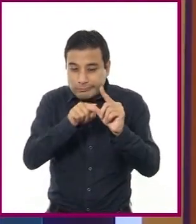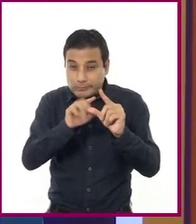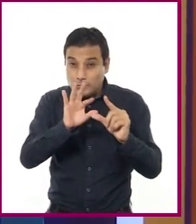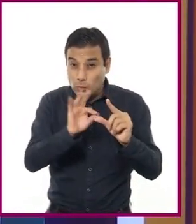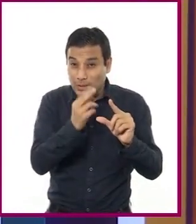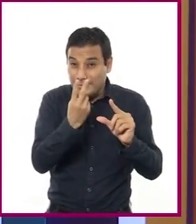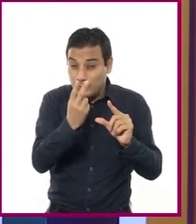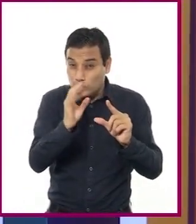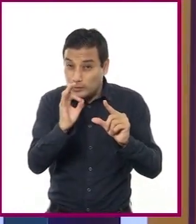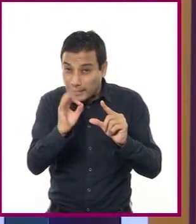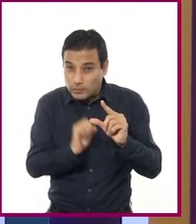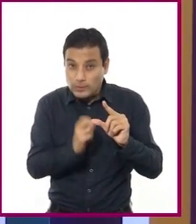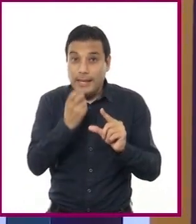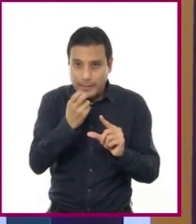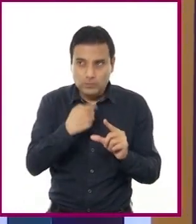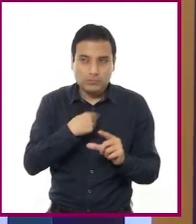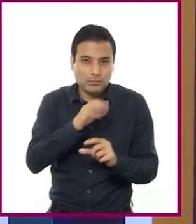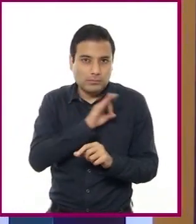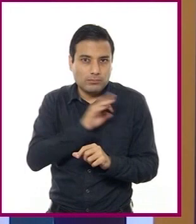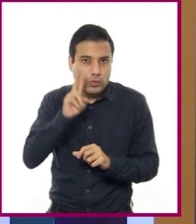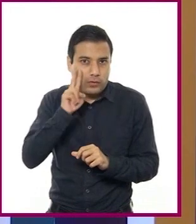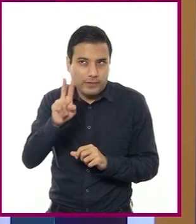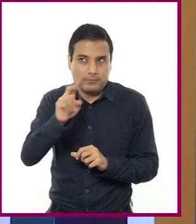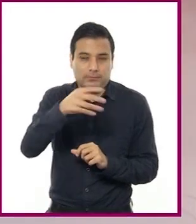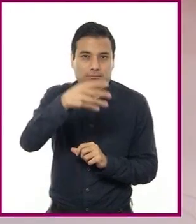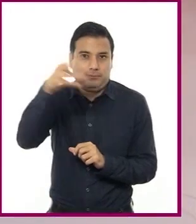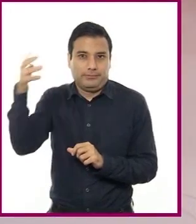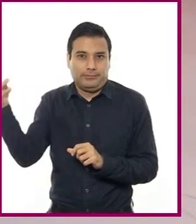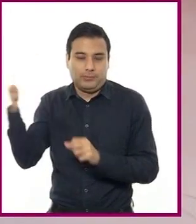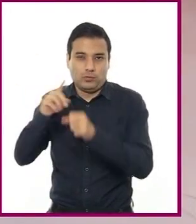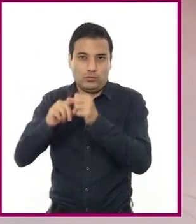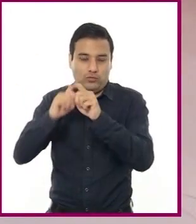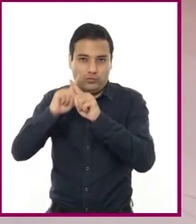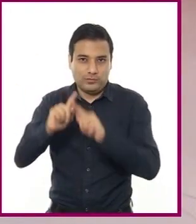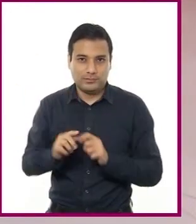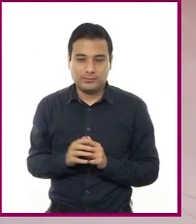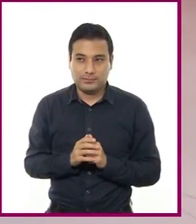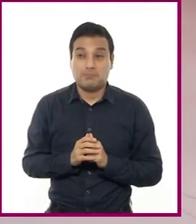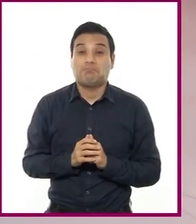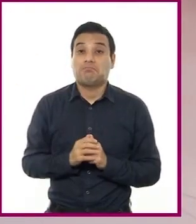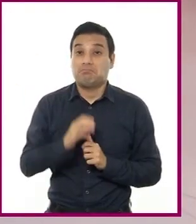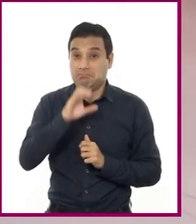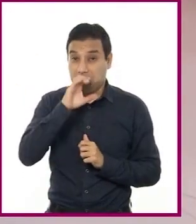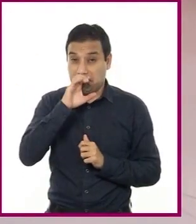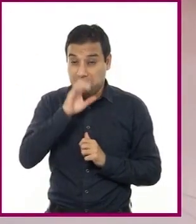42 grados es la que percibimos como el arco iris. ¡Vaya!